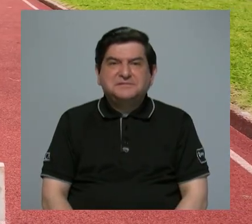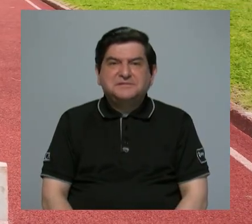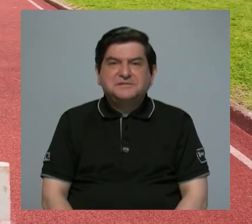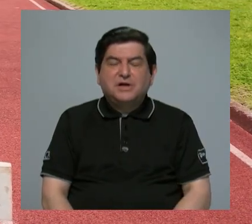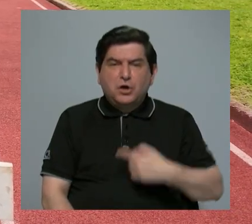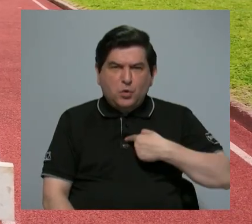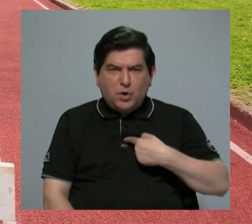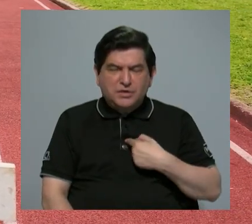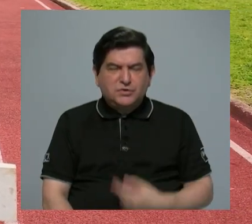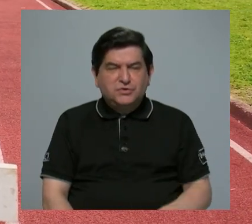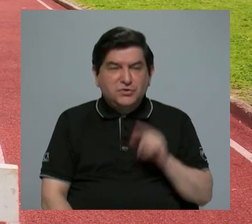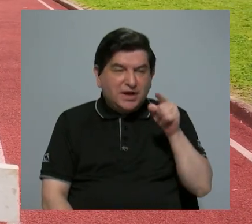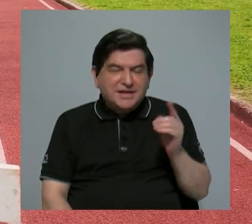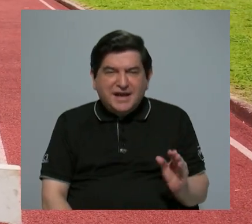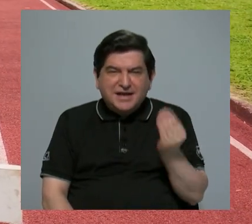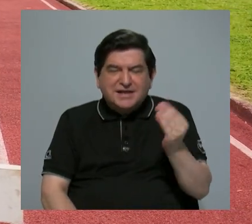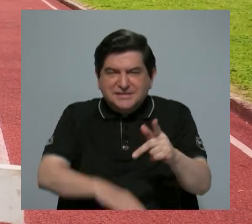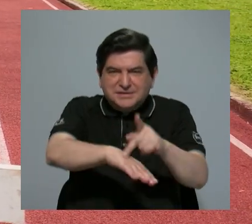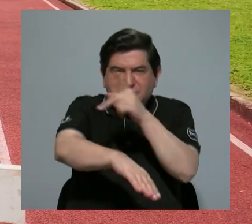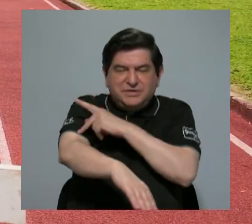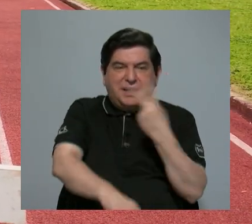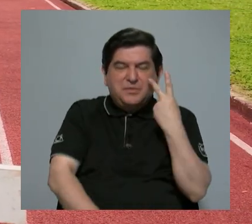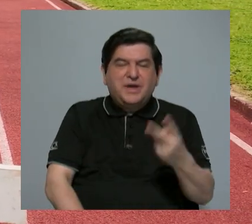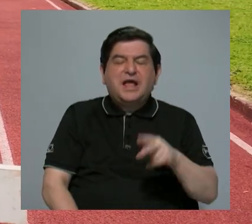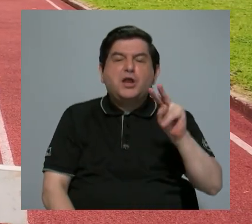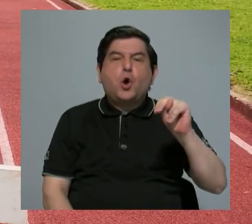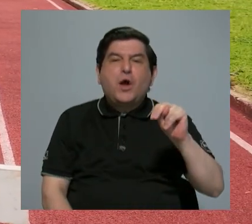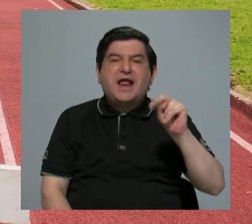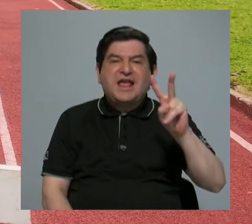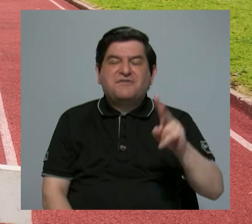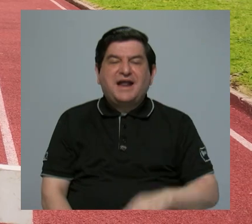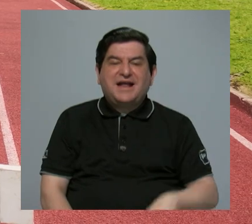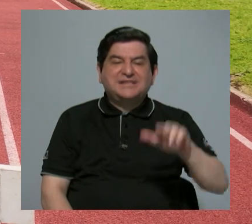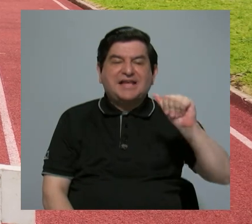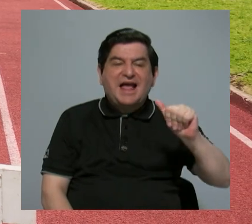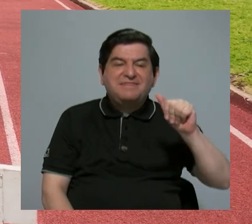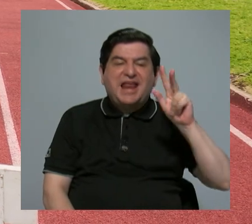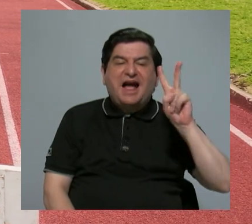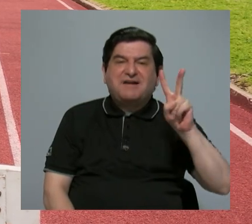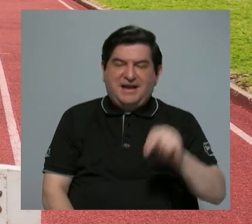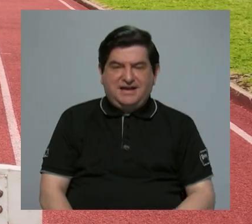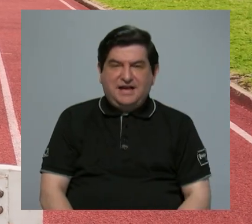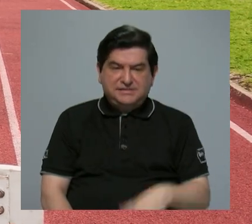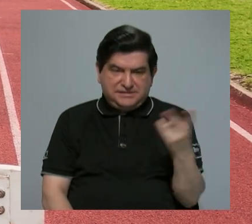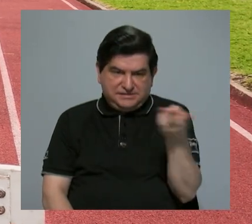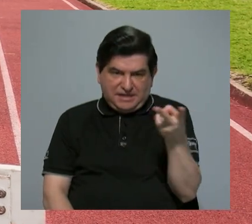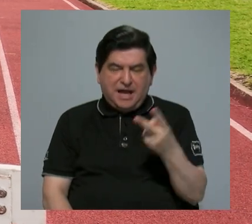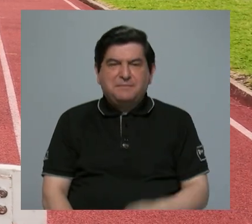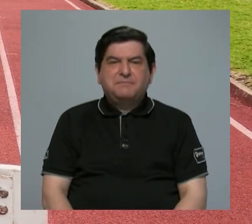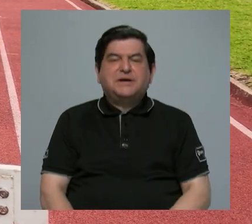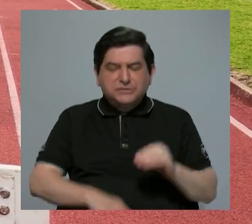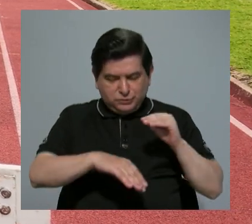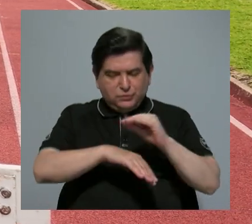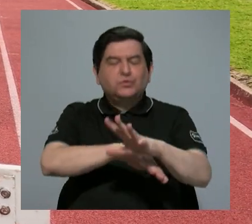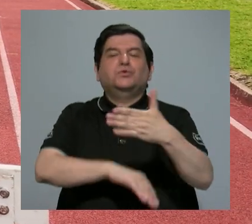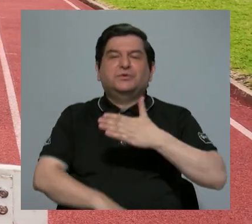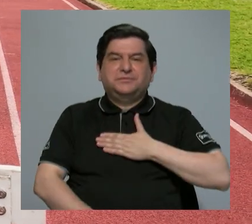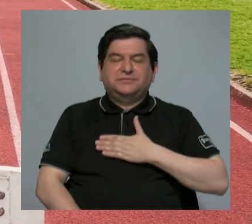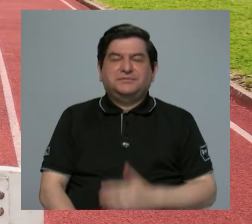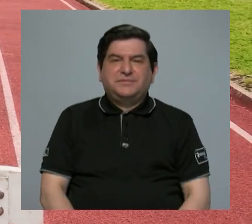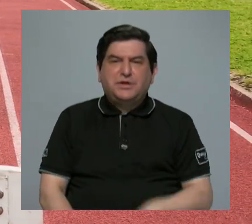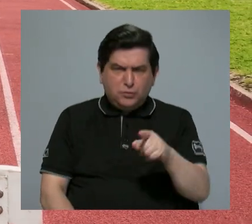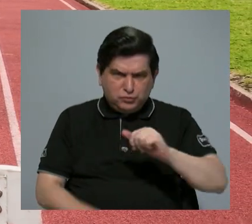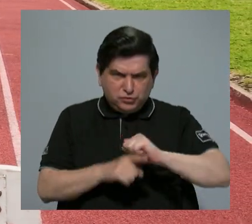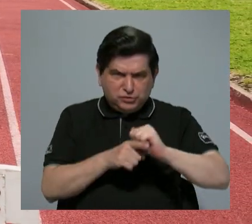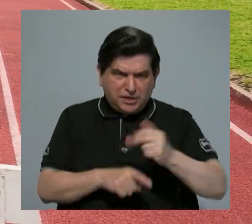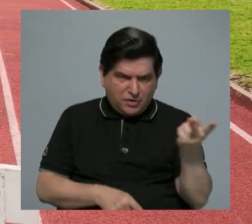También, bueno, cuando yo crecí en Puriscal, entonces crecí viendo a Noelia Vargas y Andrea Vargas. Sí, ellas también fueron una gran inspiración. ¿Alguna